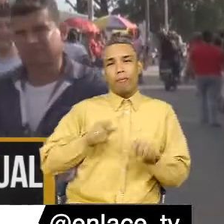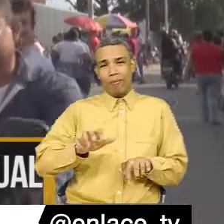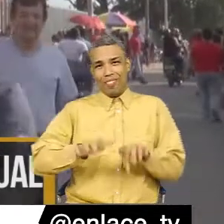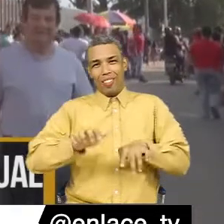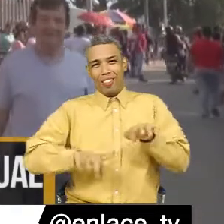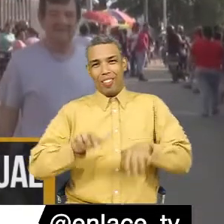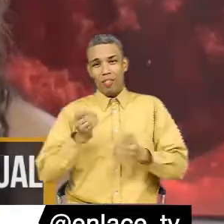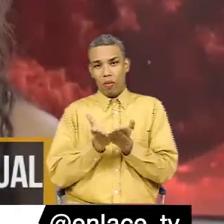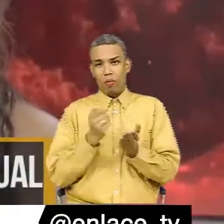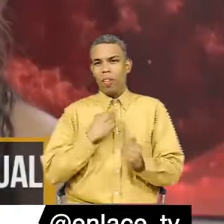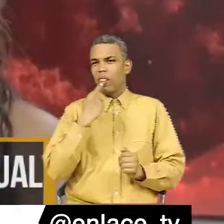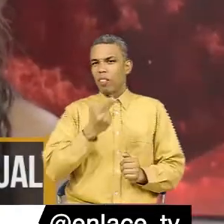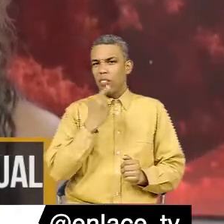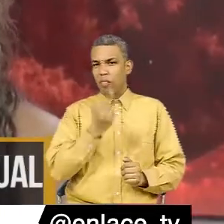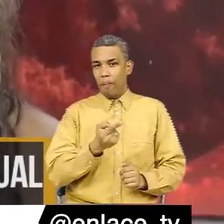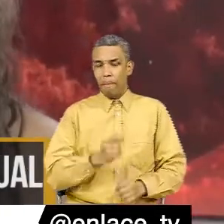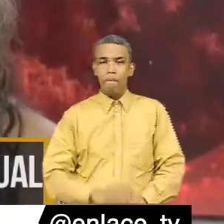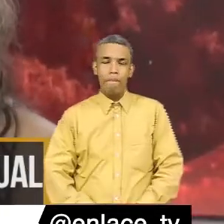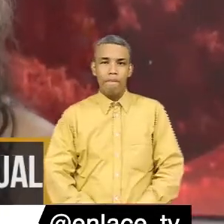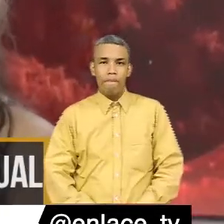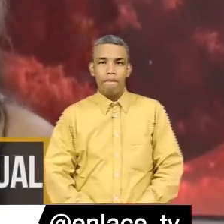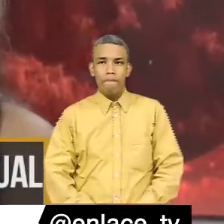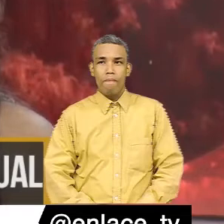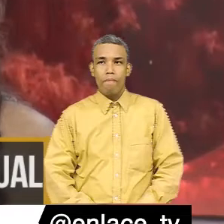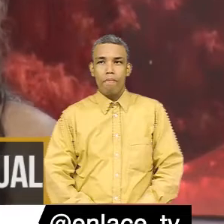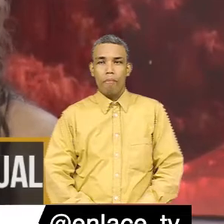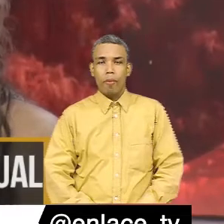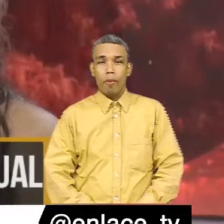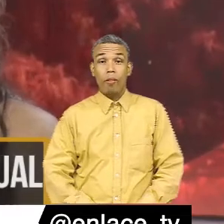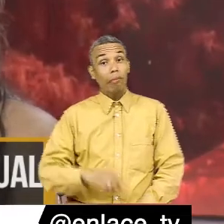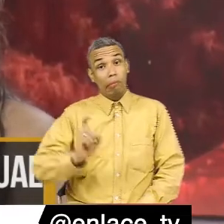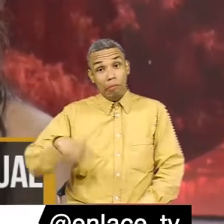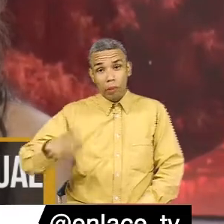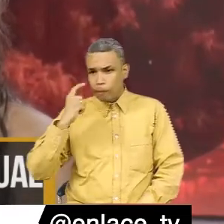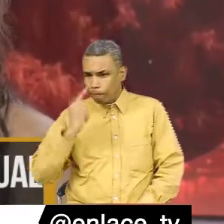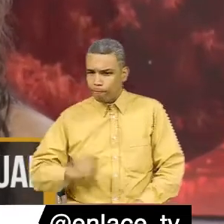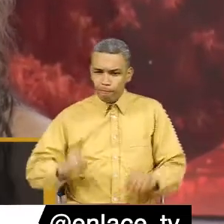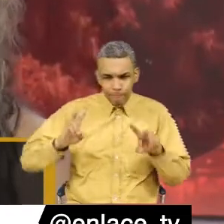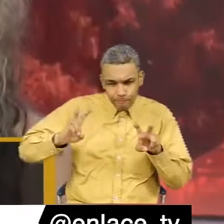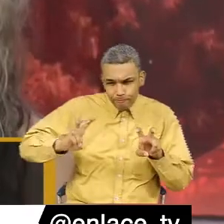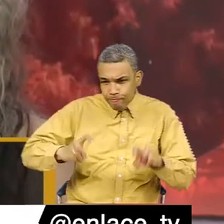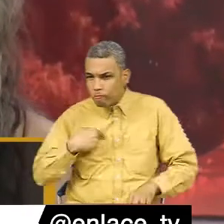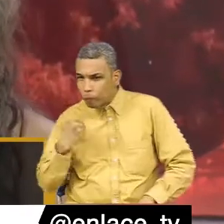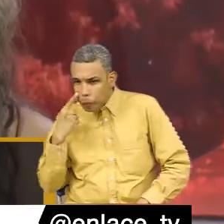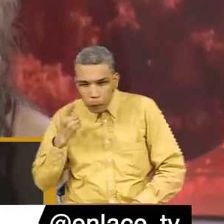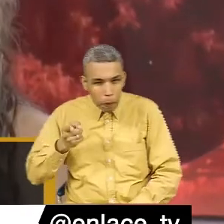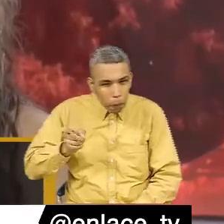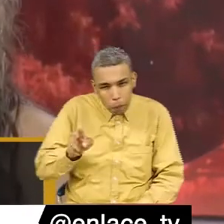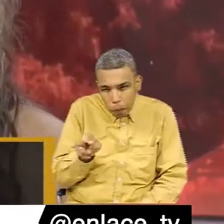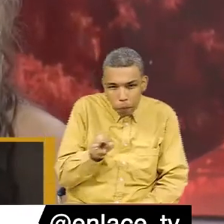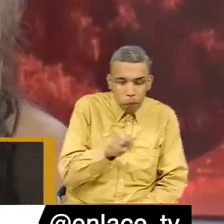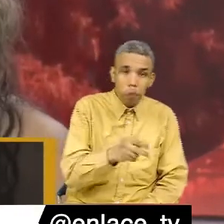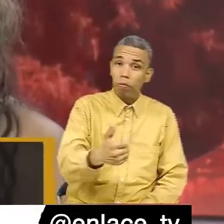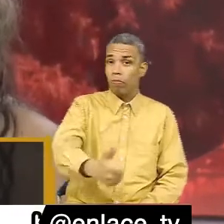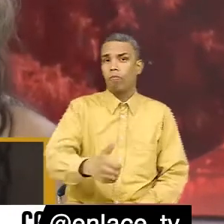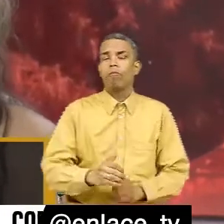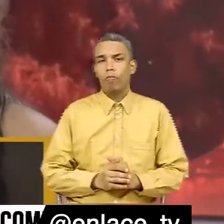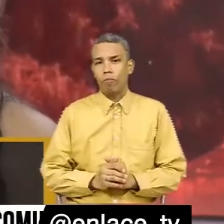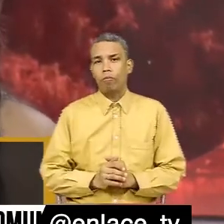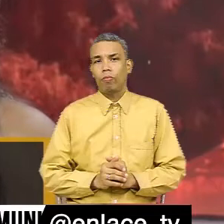Educación, esto dijo. El área de inspección y vigilancia y el área de calidad educativa, quienes son las